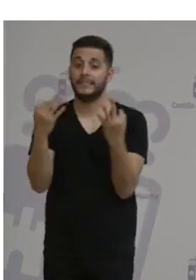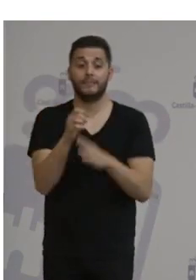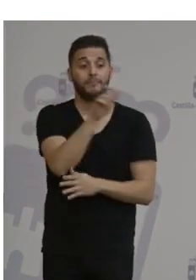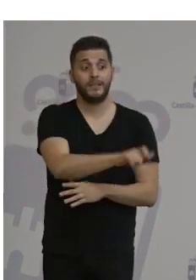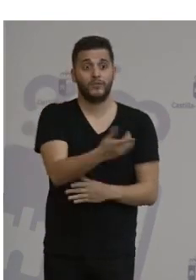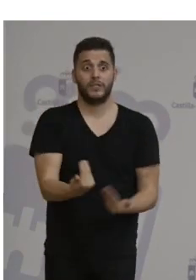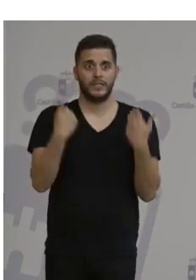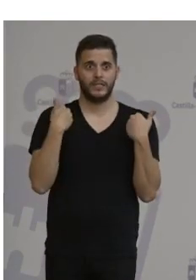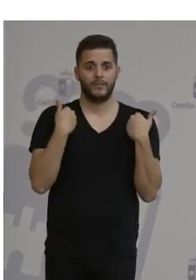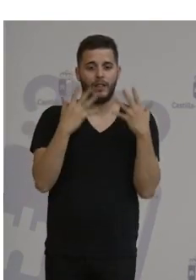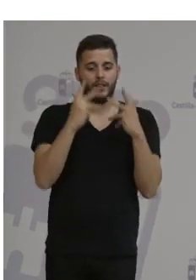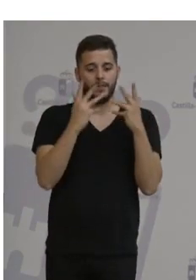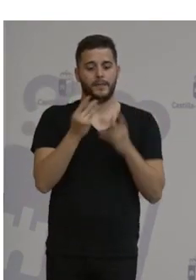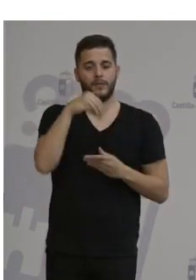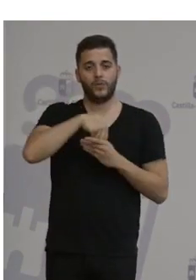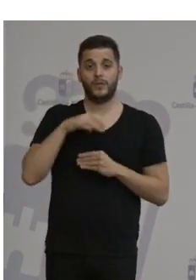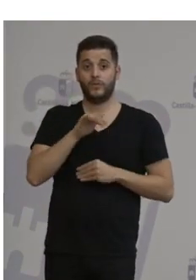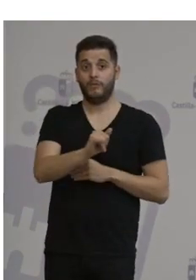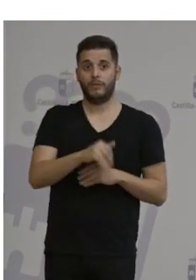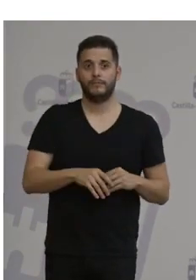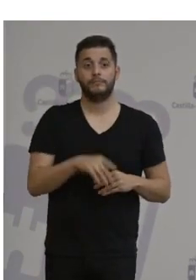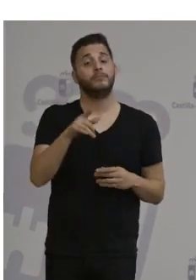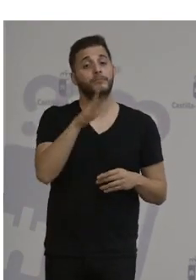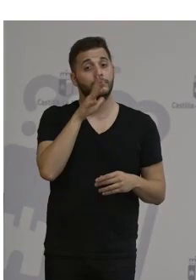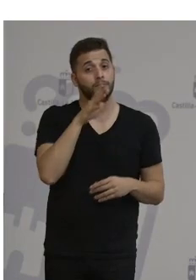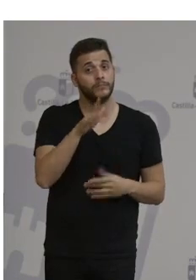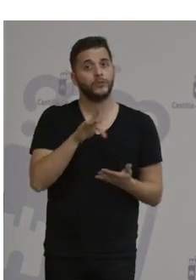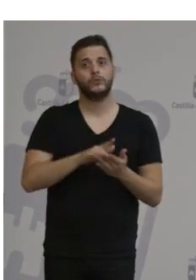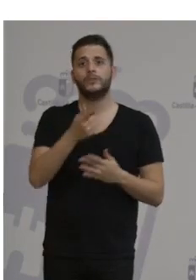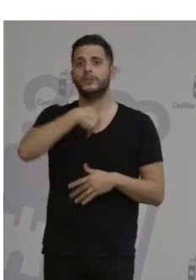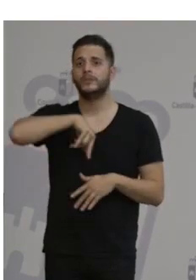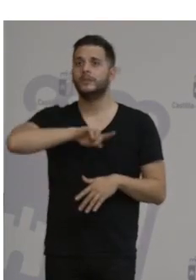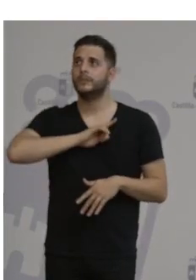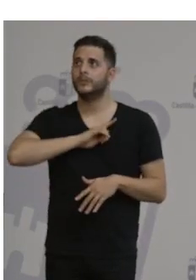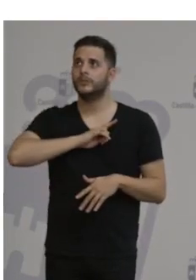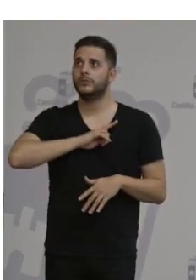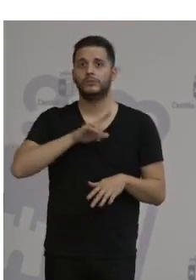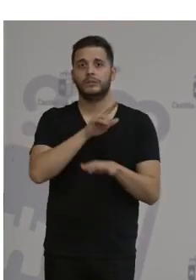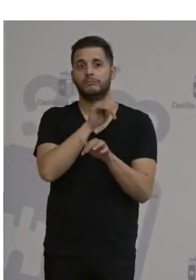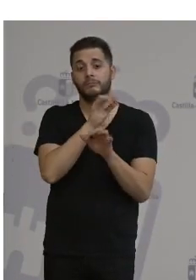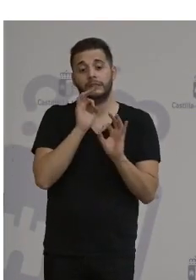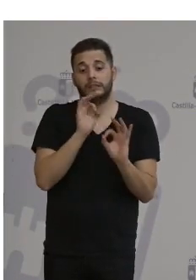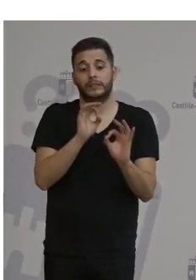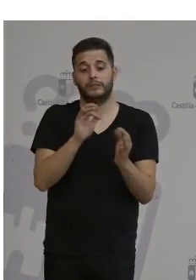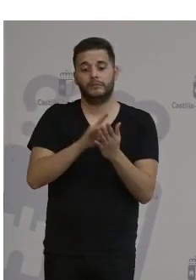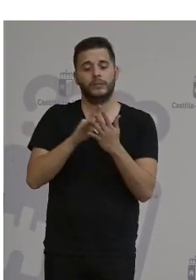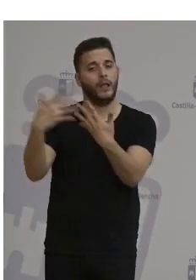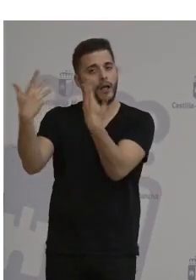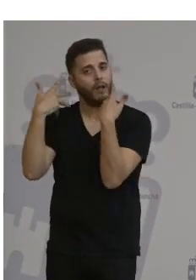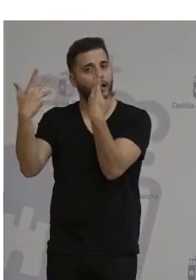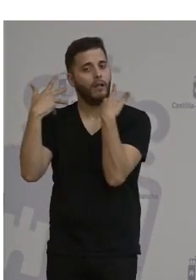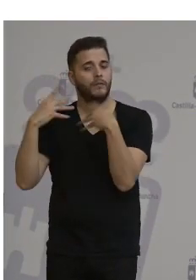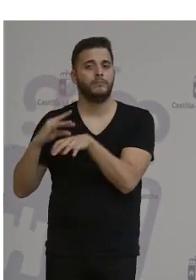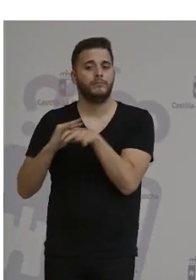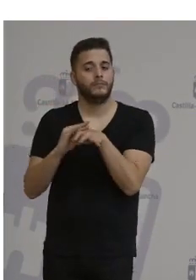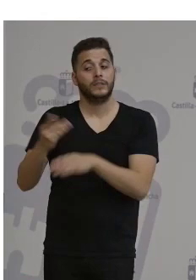responsabilidad en una administración en un momento determinado. Y por eso en todo momento hemos estado, como no podía ser de otra manera, asesorados por ellos, una